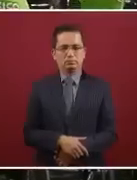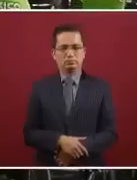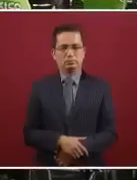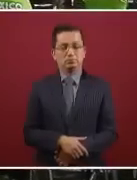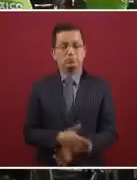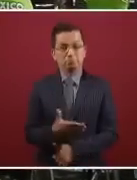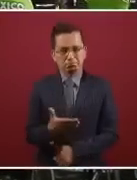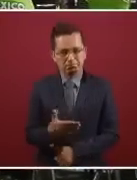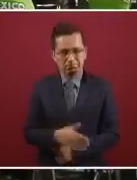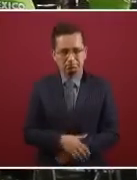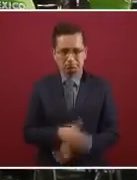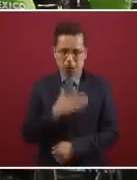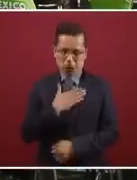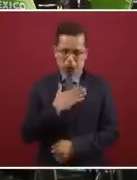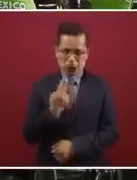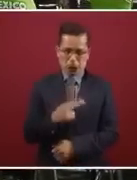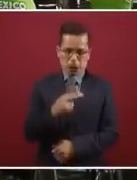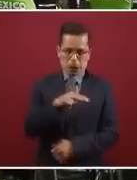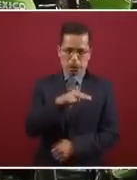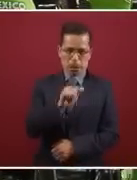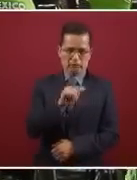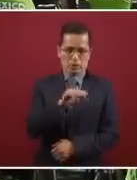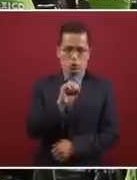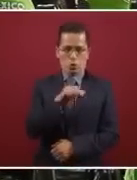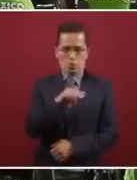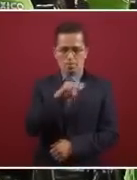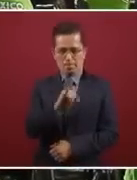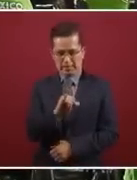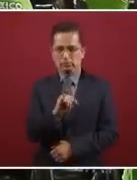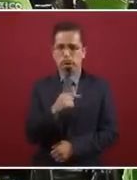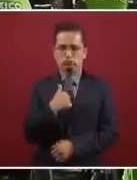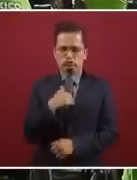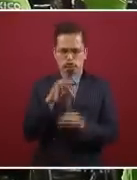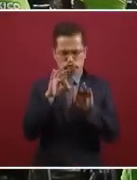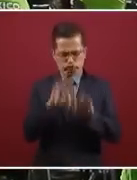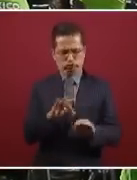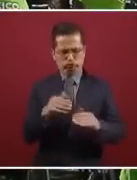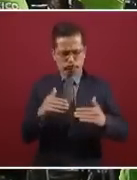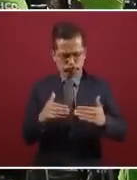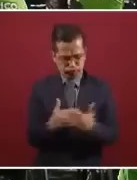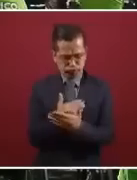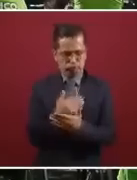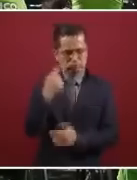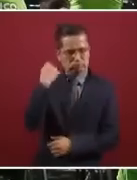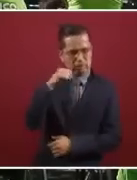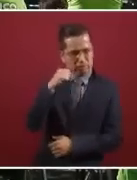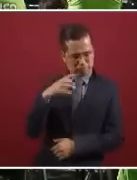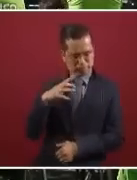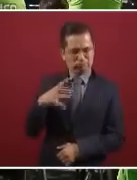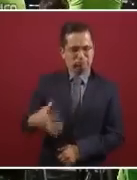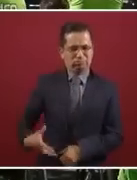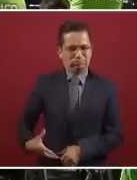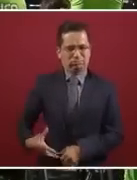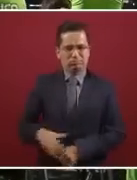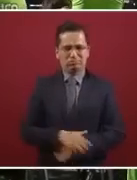No, pues yo soy Naomi Somellera Mandujano y soy orgullosamente tabasqueña. ¡Bravo!